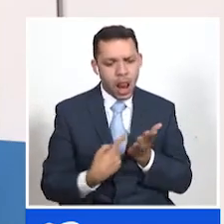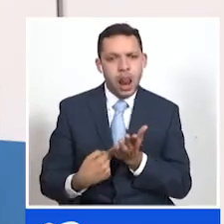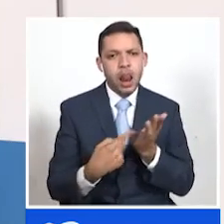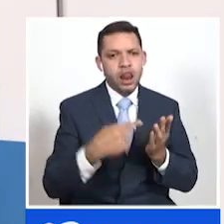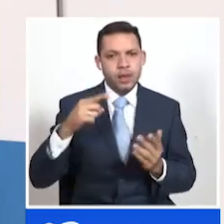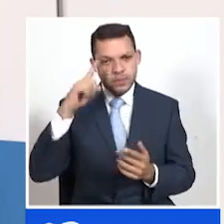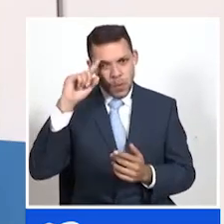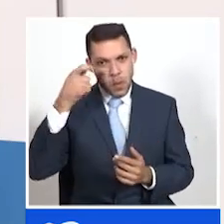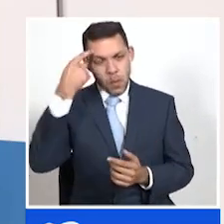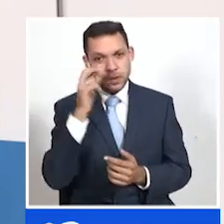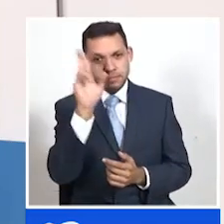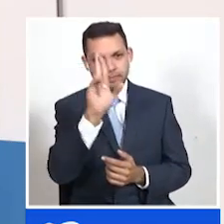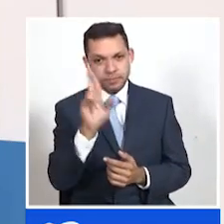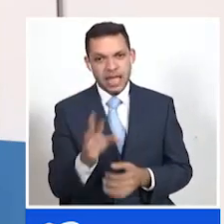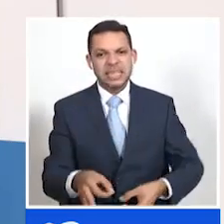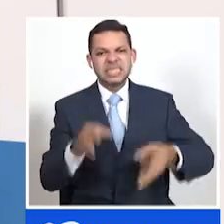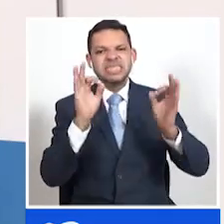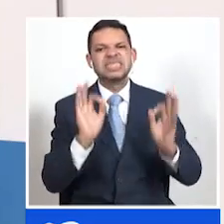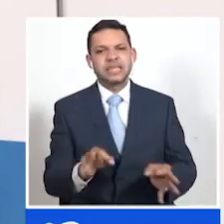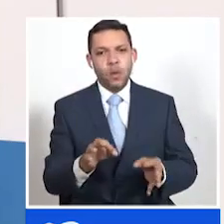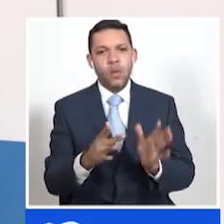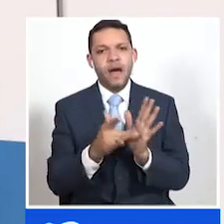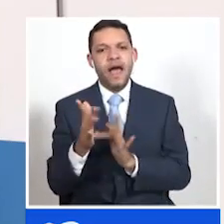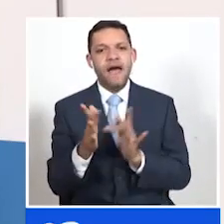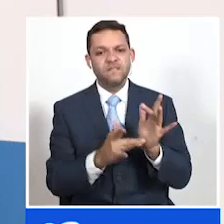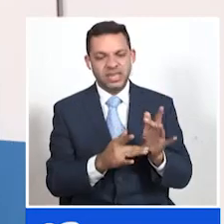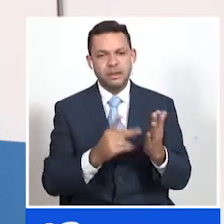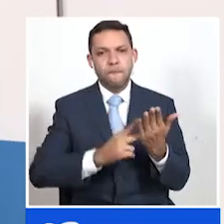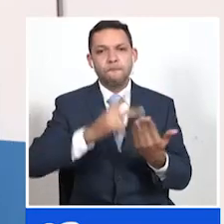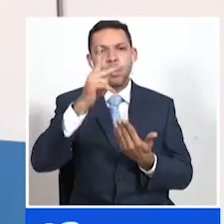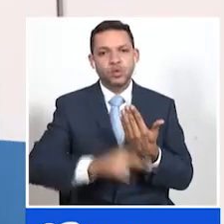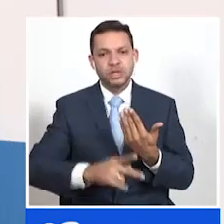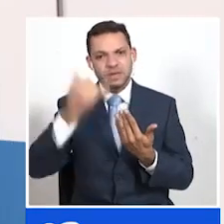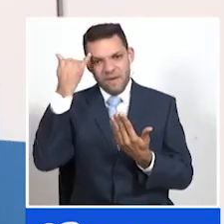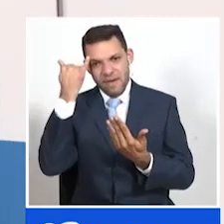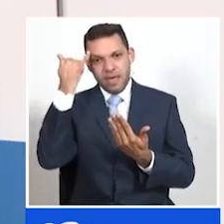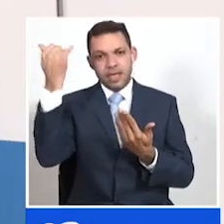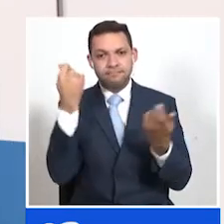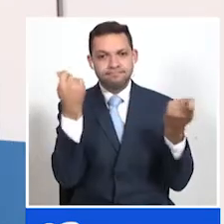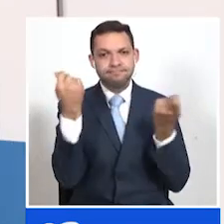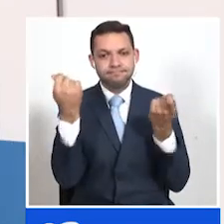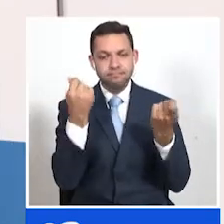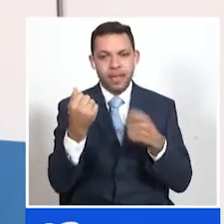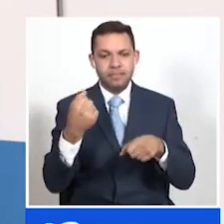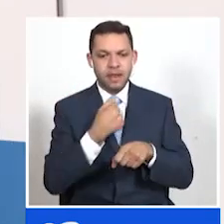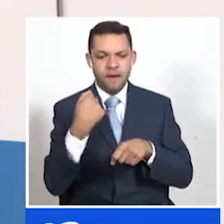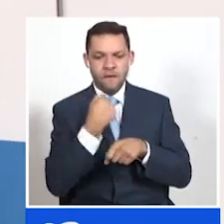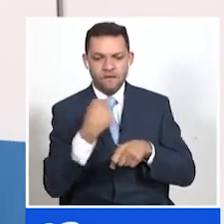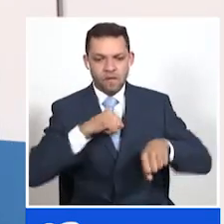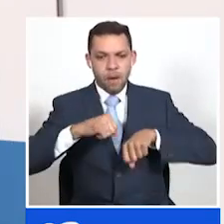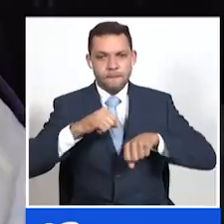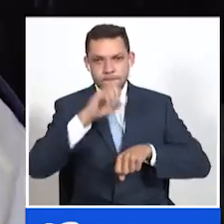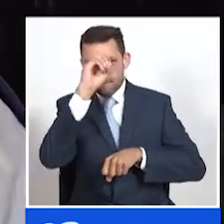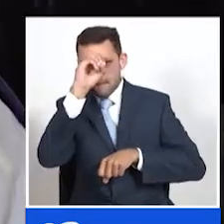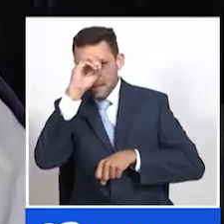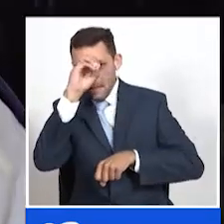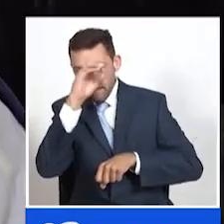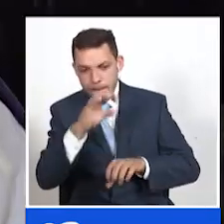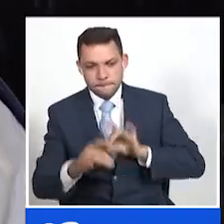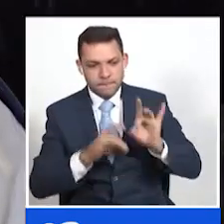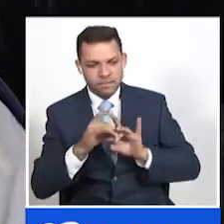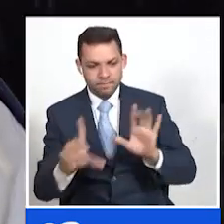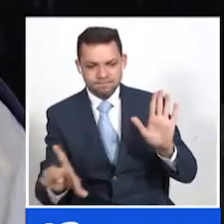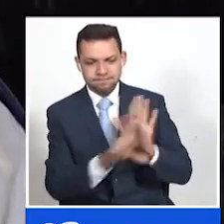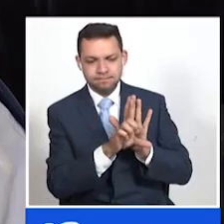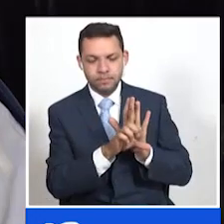departamento confirmó que en abril radicará un proyecto de ordenanza para la creación de la Dirección de Minería en Risaralda.